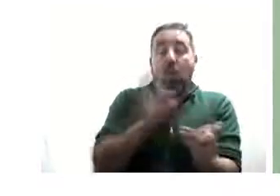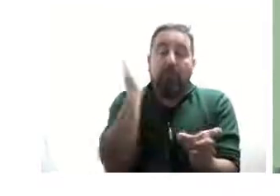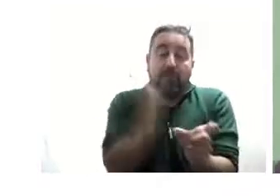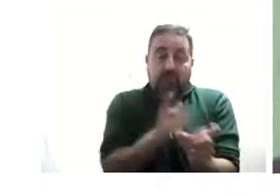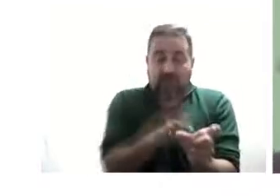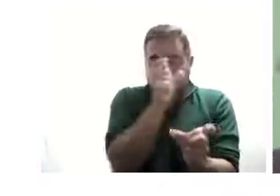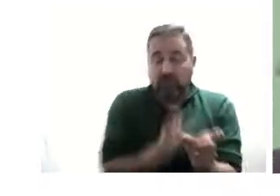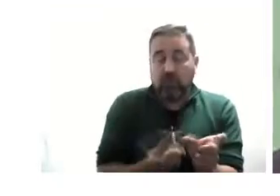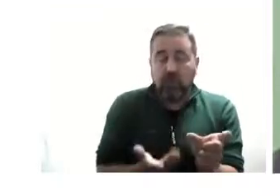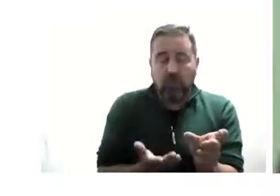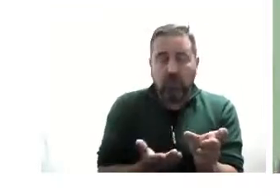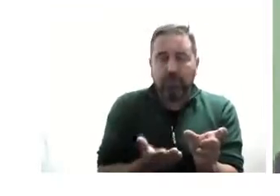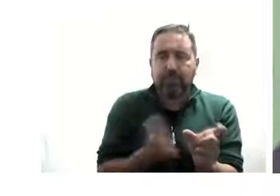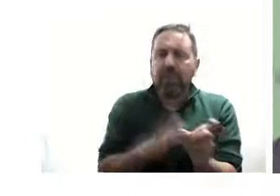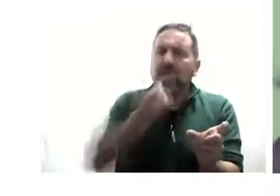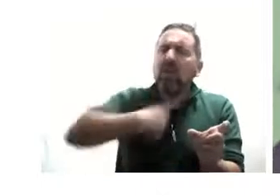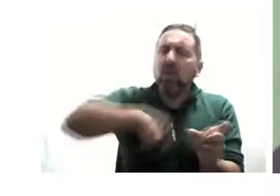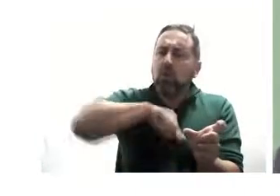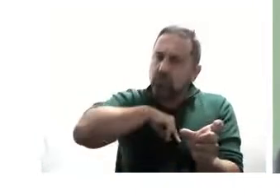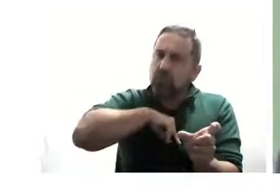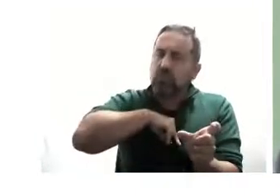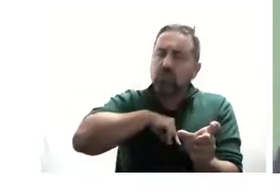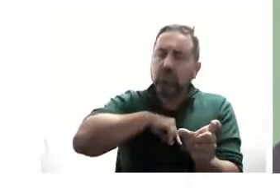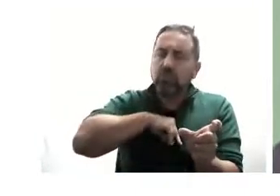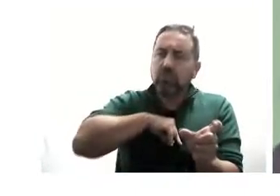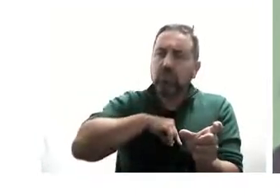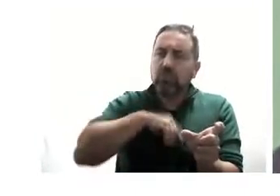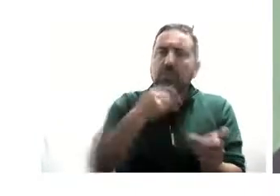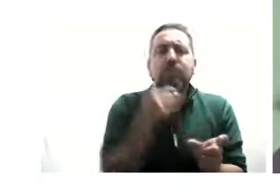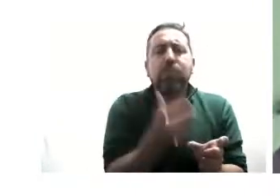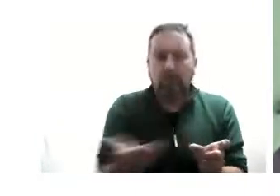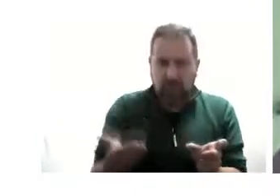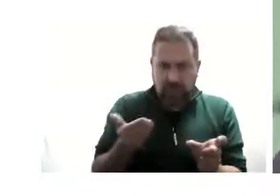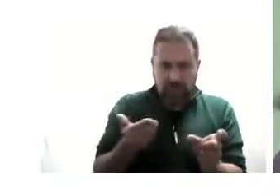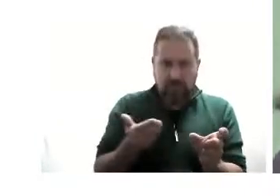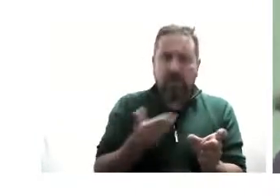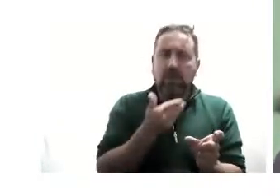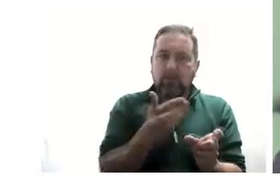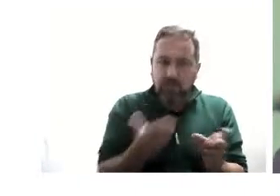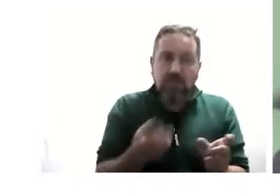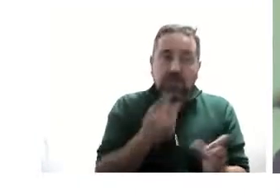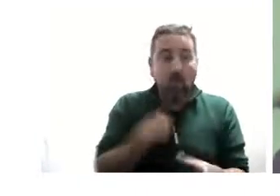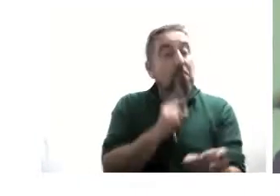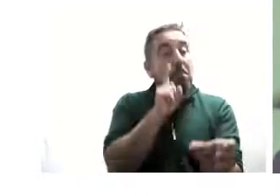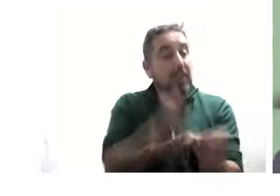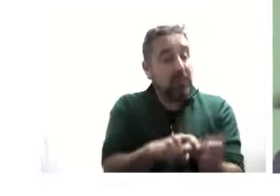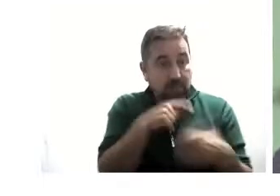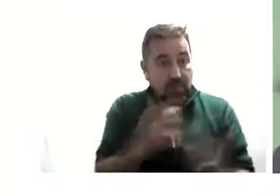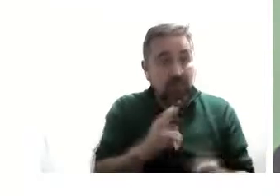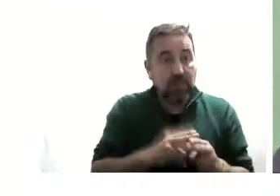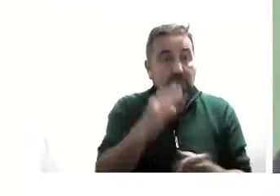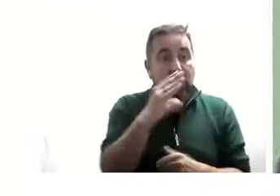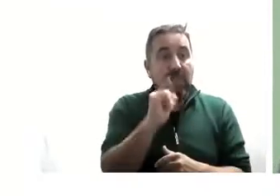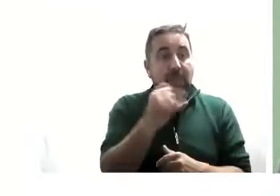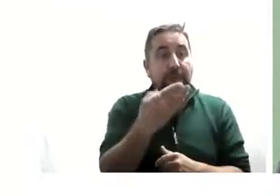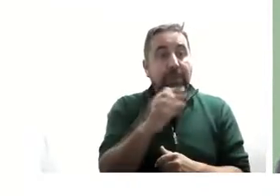ello, para nosotros es importante estar participando de CiberER y, en este